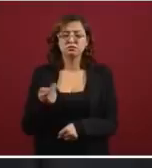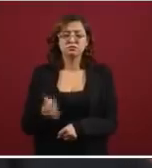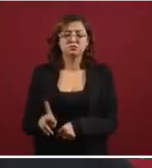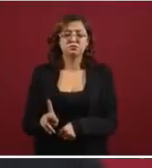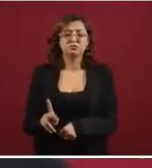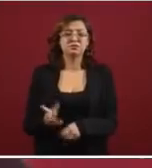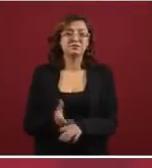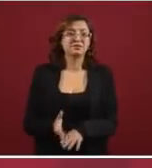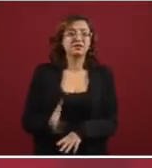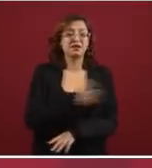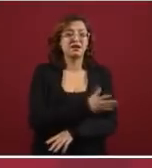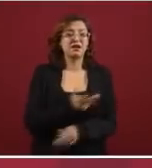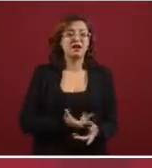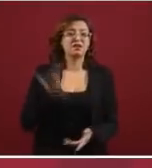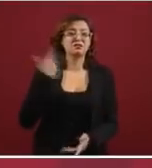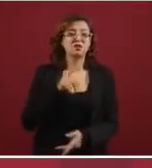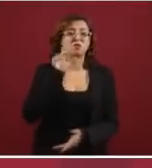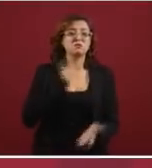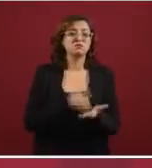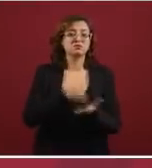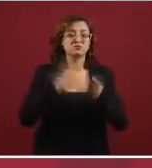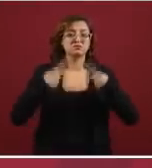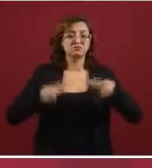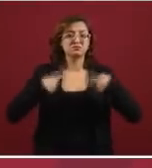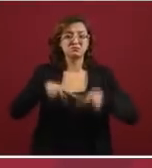perdieron la vida en ese entonces 1 millón de mexicanos